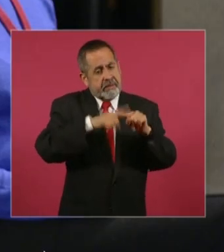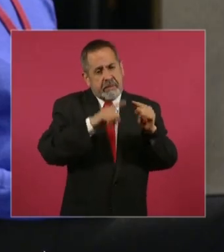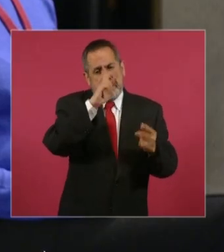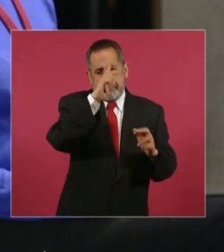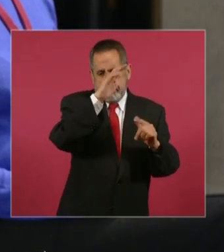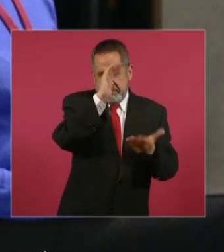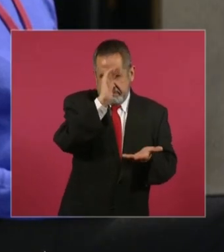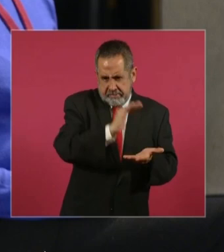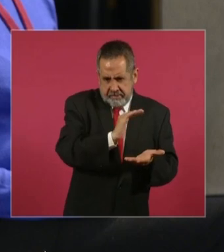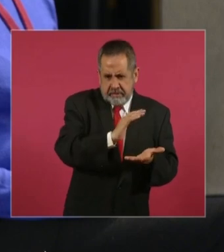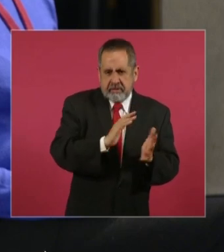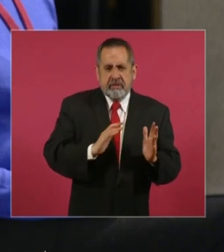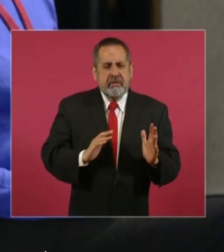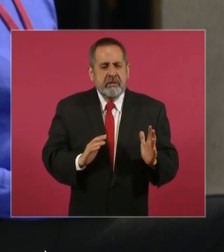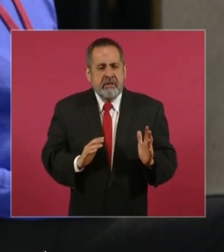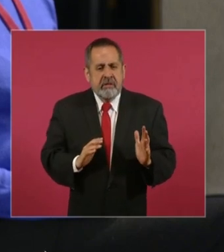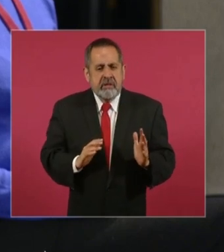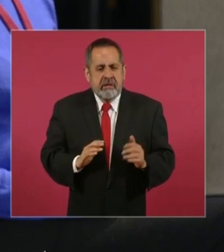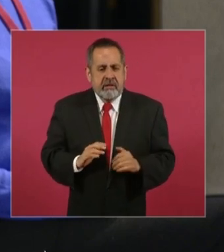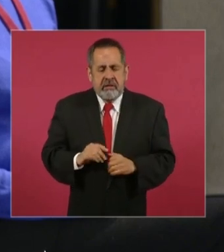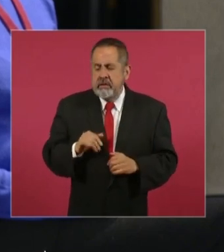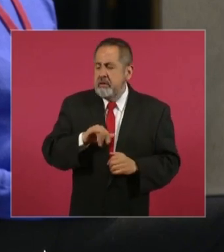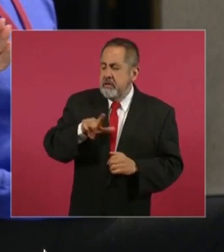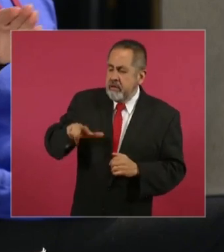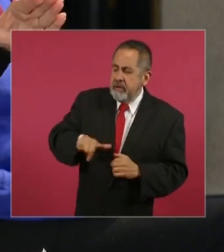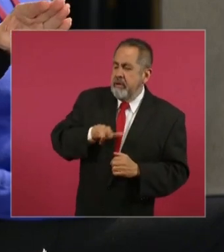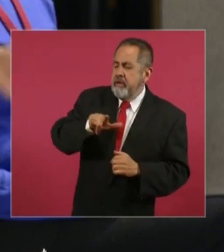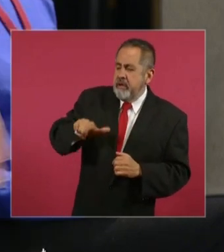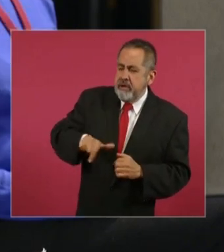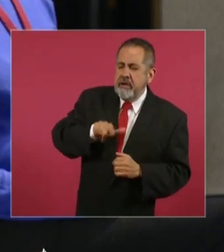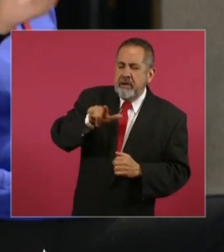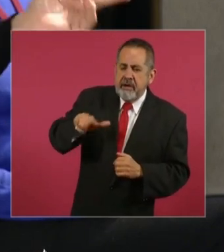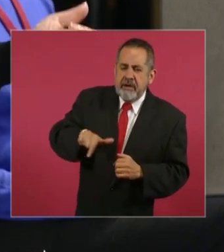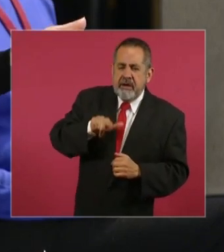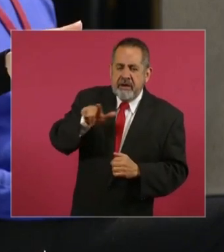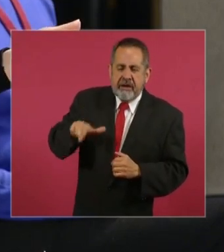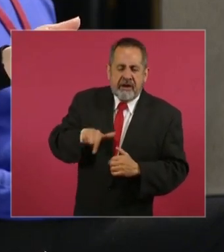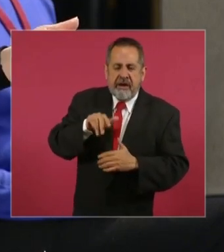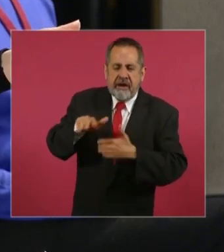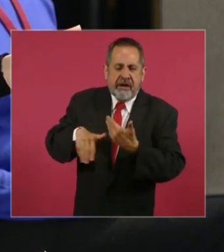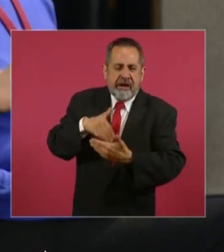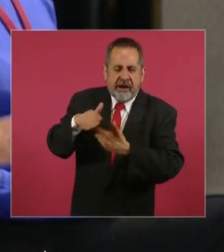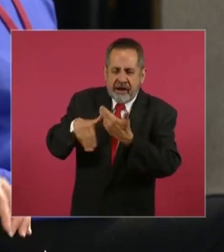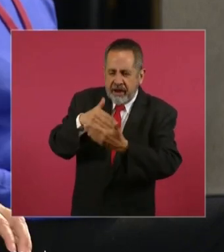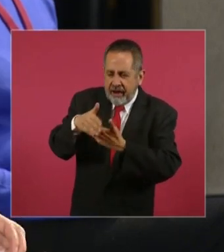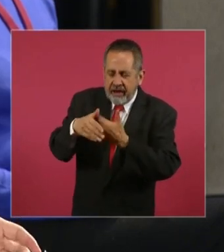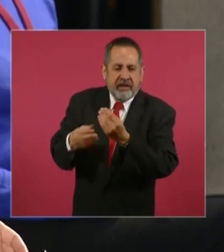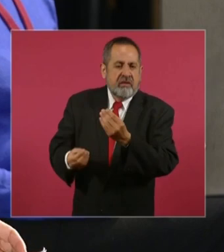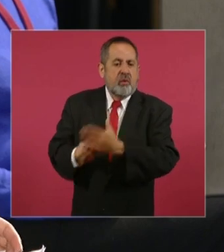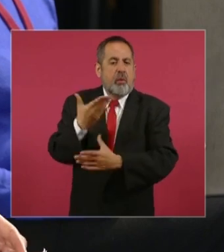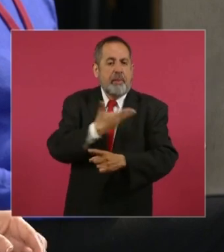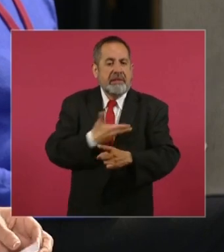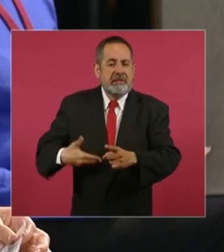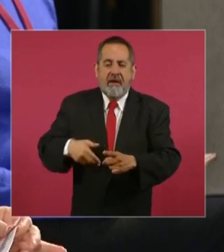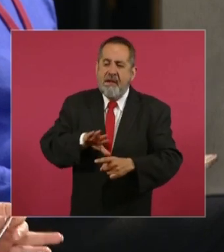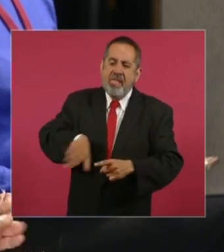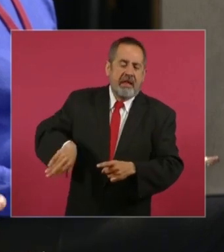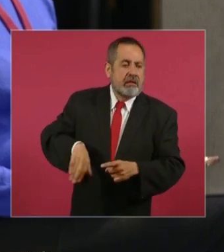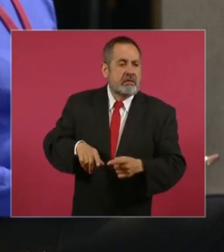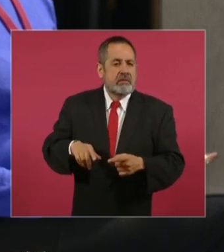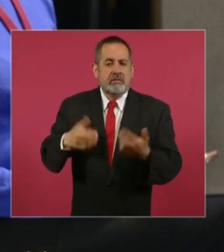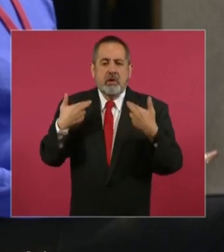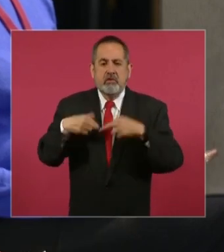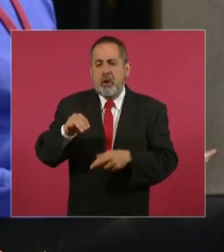más. Lo vamos a ver, alargaron, alargaron, hasta que entró el actual presidente, el profesor